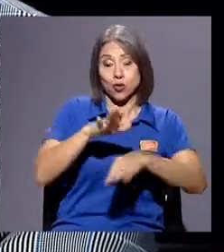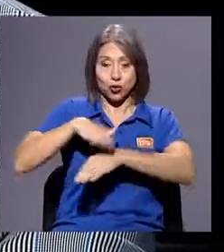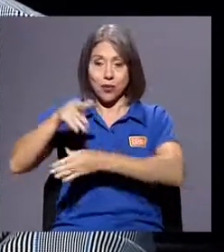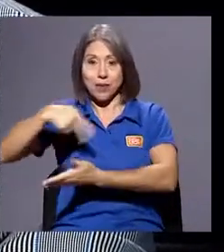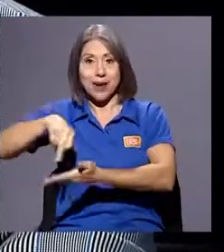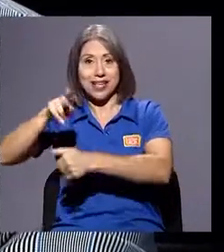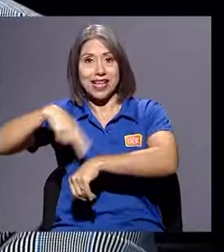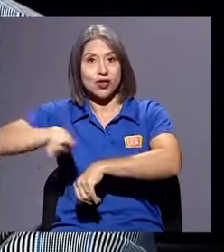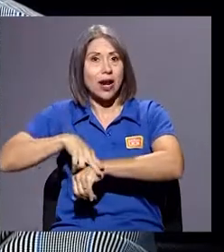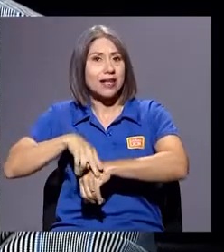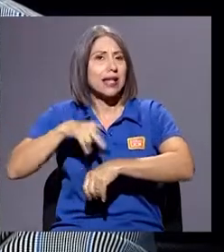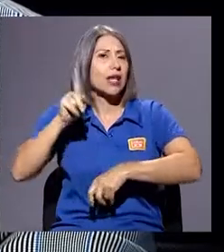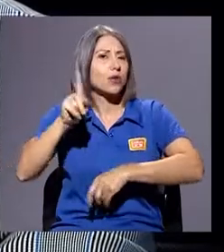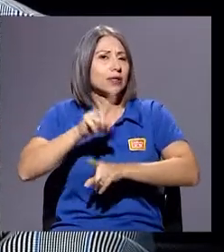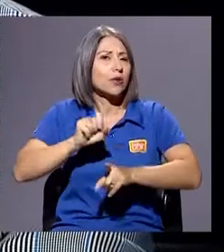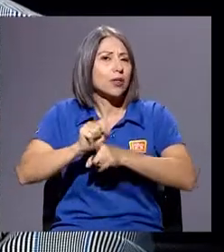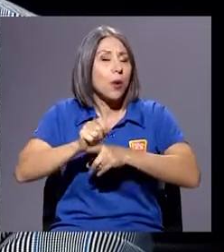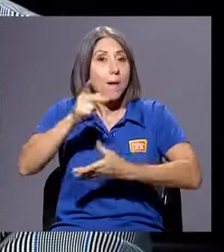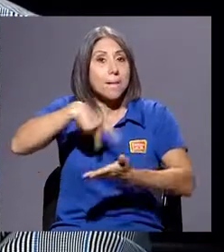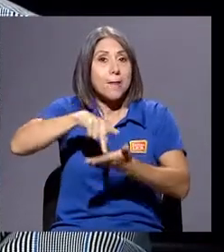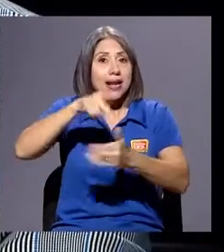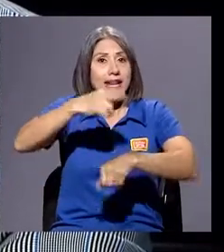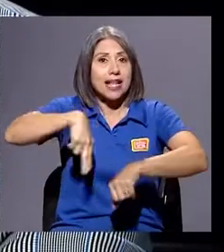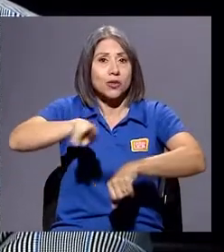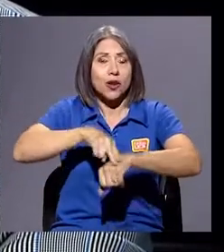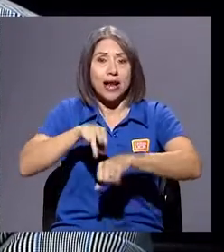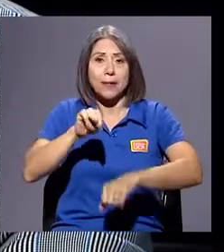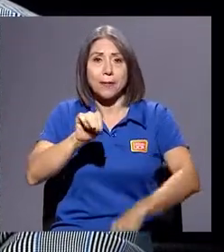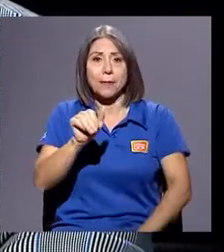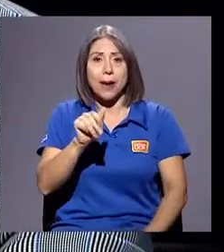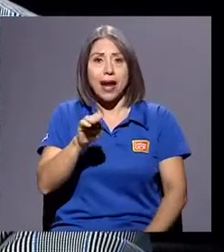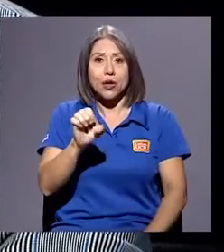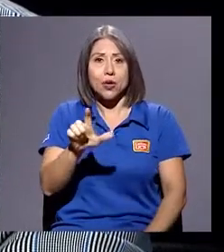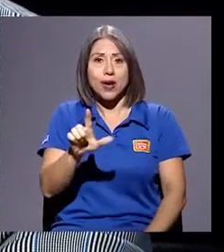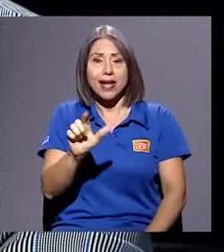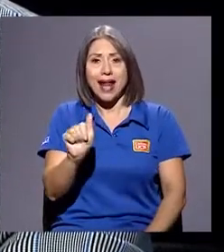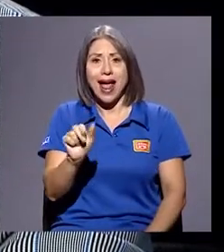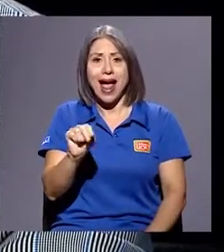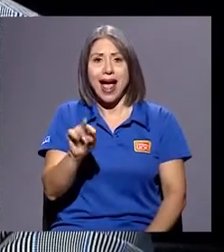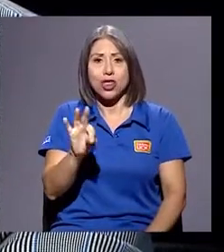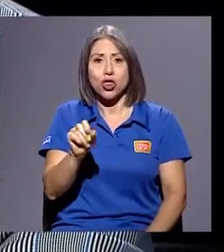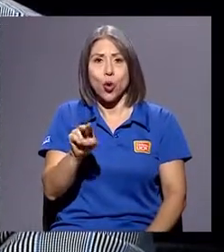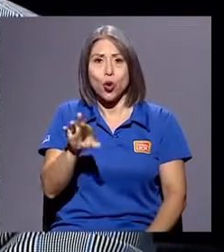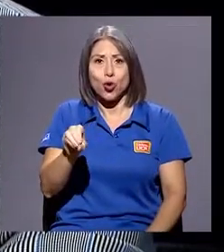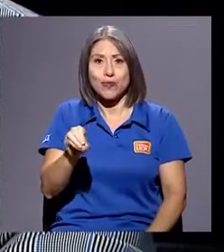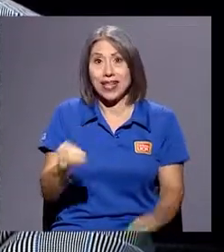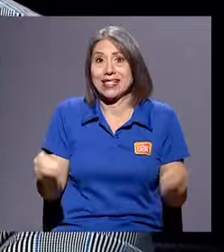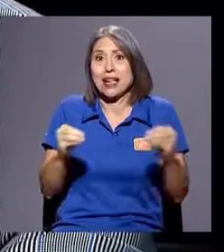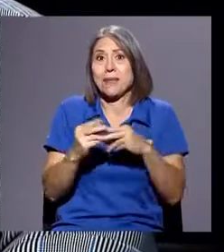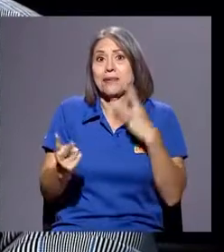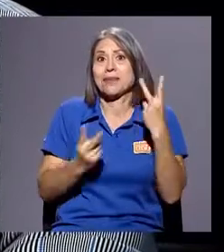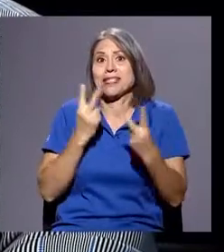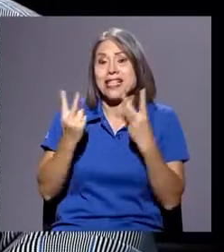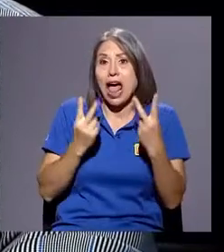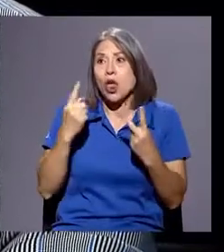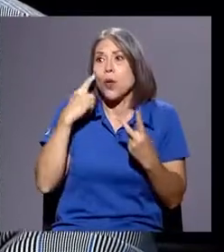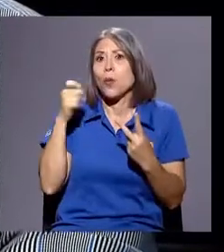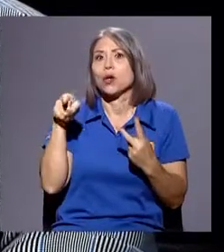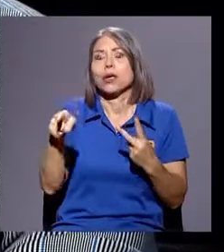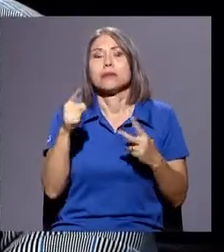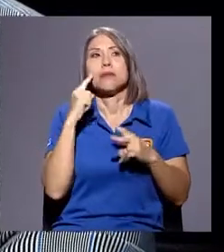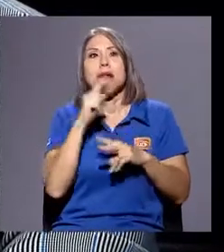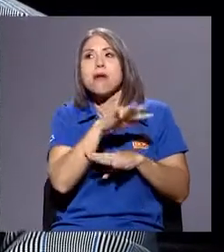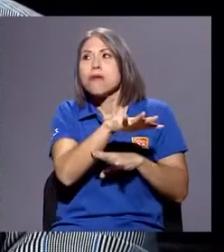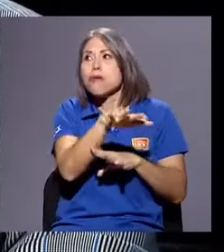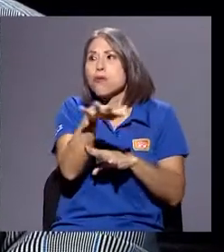Parque Nacional Manuel Antonio. Es el más visitado por Costa Rica por su evidente belleza escénica, por uh-huh. sus animales y por la